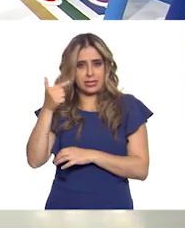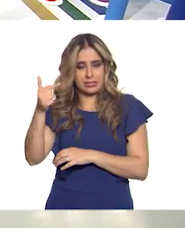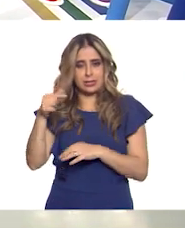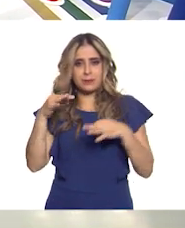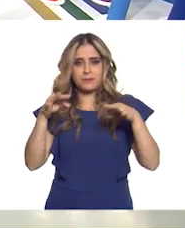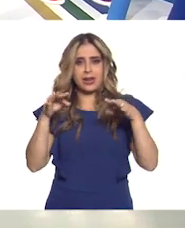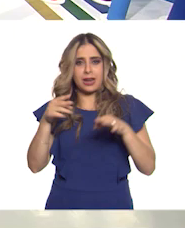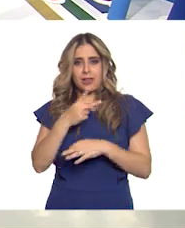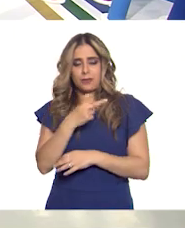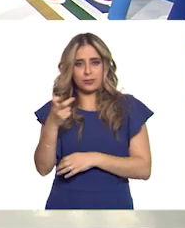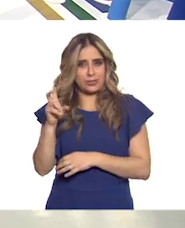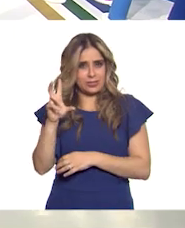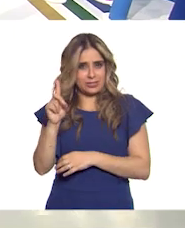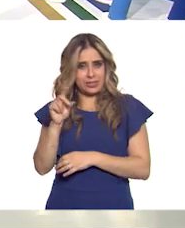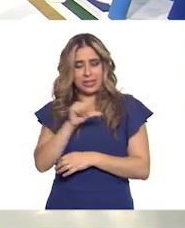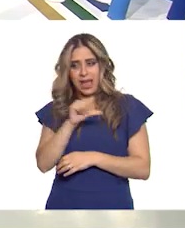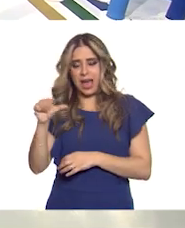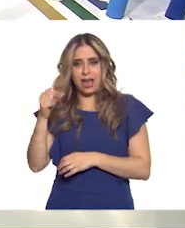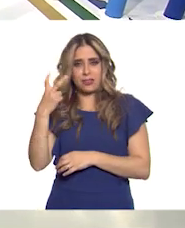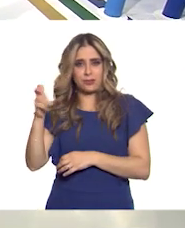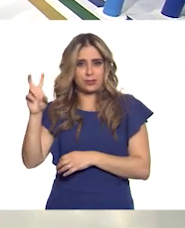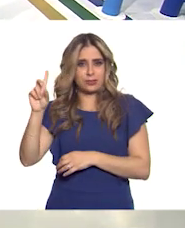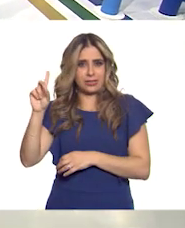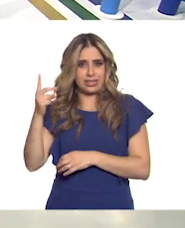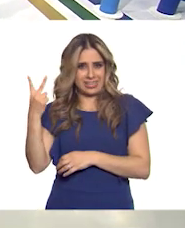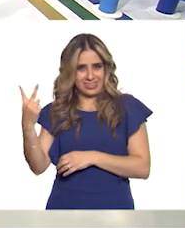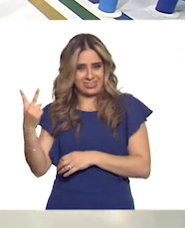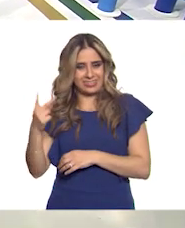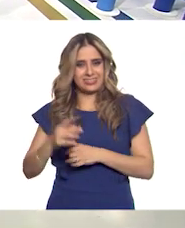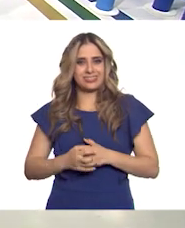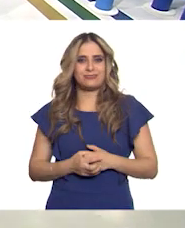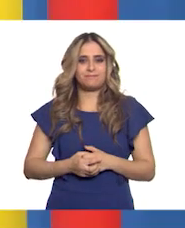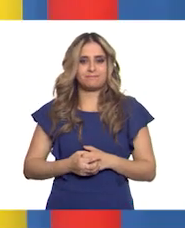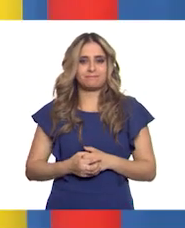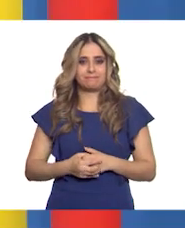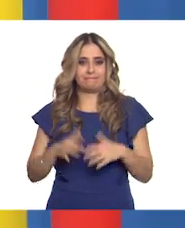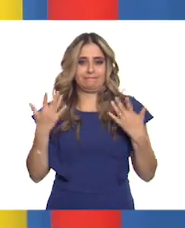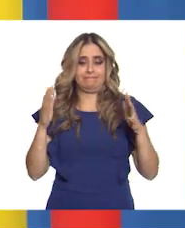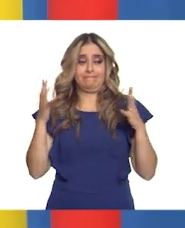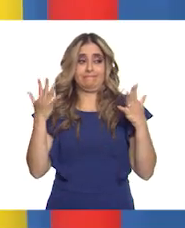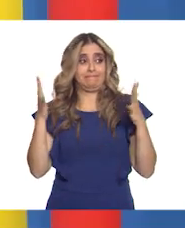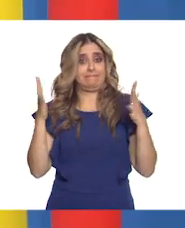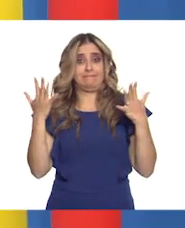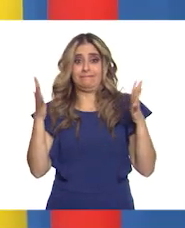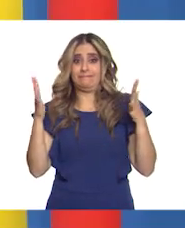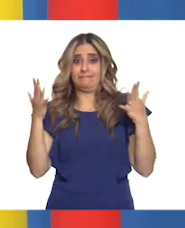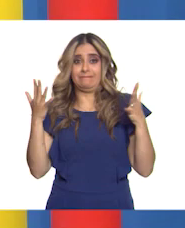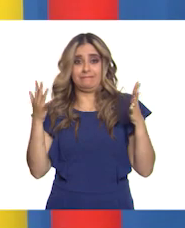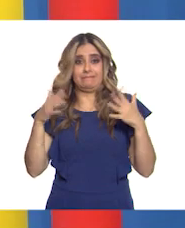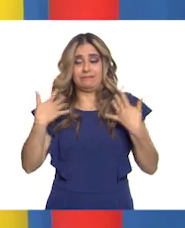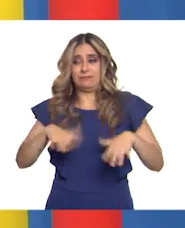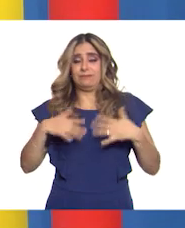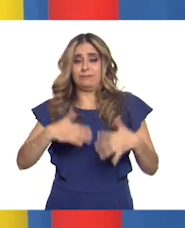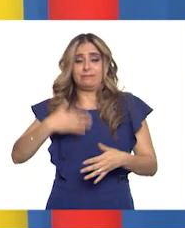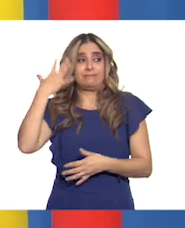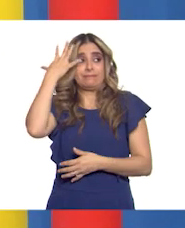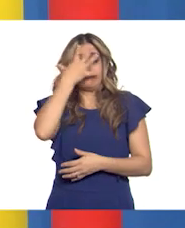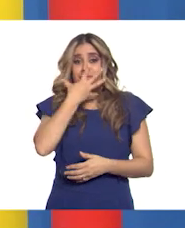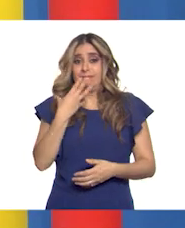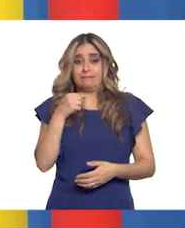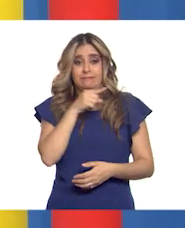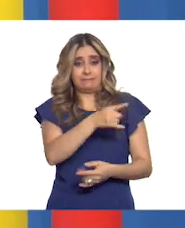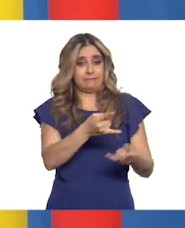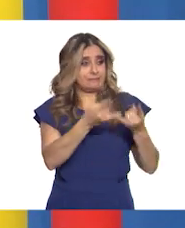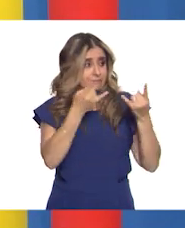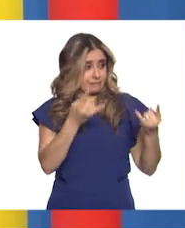páginas 230 a la 232. Bravo, bravo. Qué lindo cuento. Yo